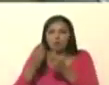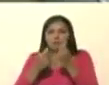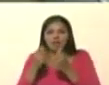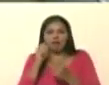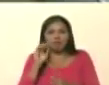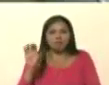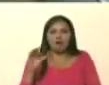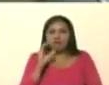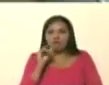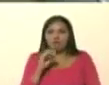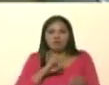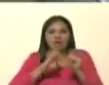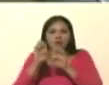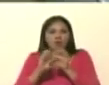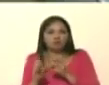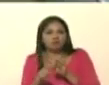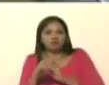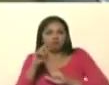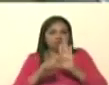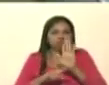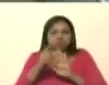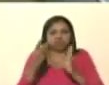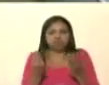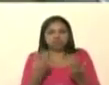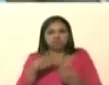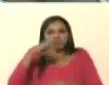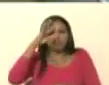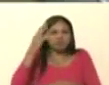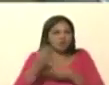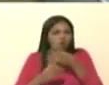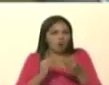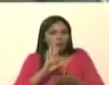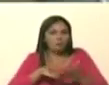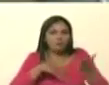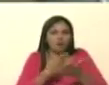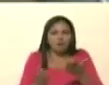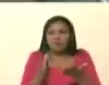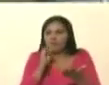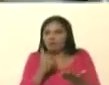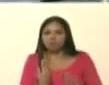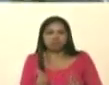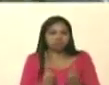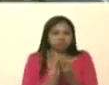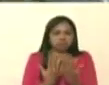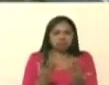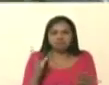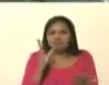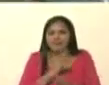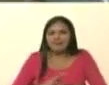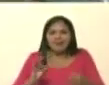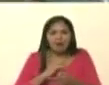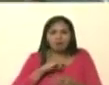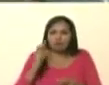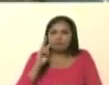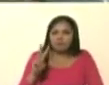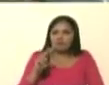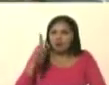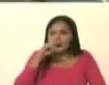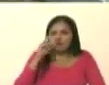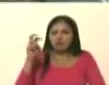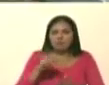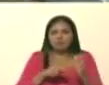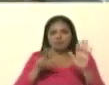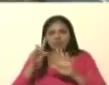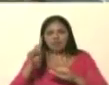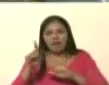estadística no tenía medición absolutamente nada no tenía programa de acompañamiento y nos pudimos dar cuenta en el año 2016